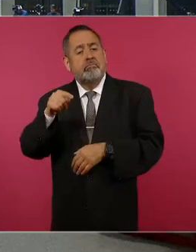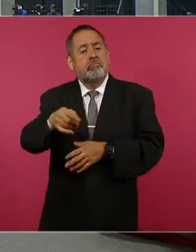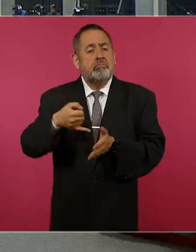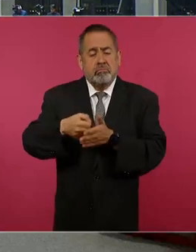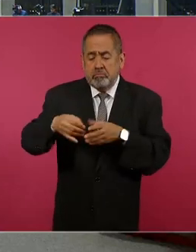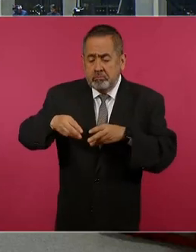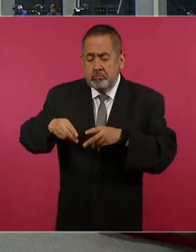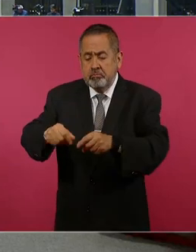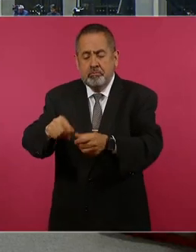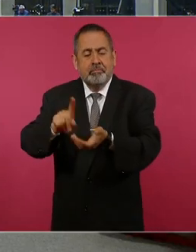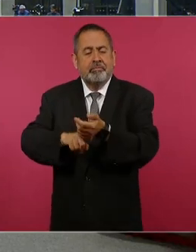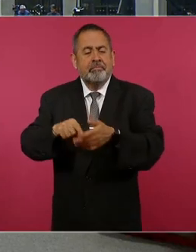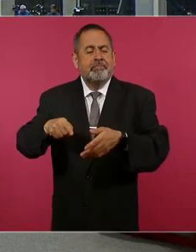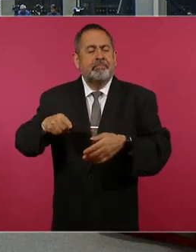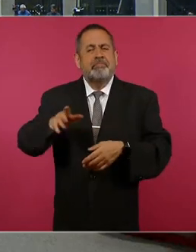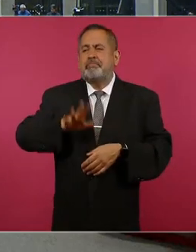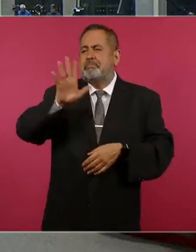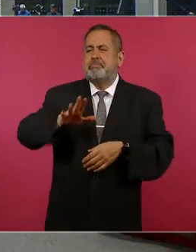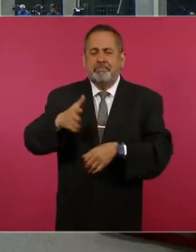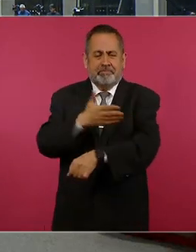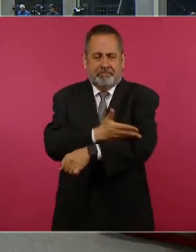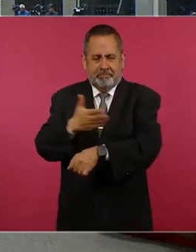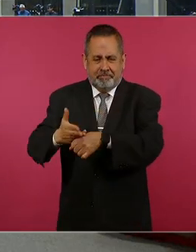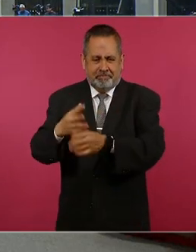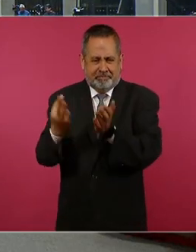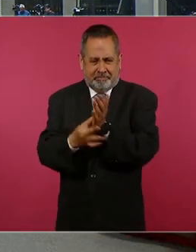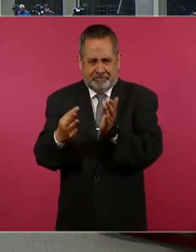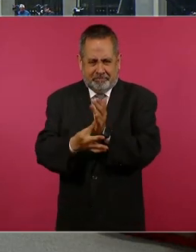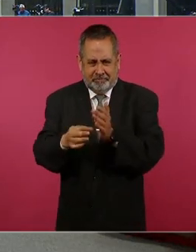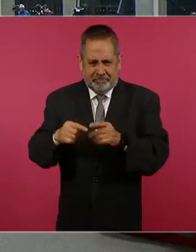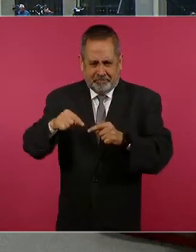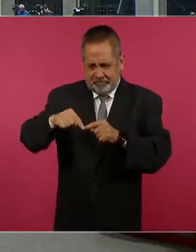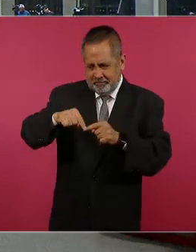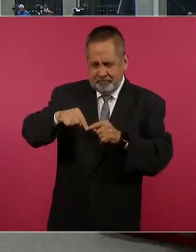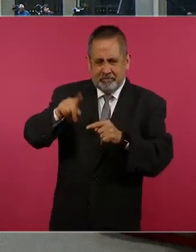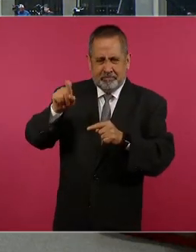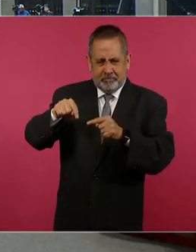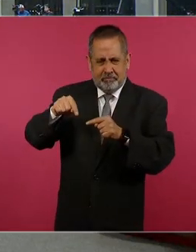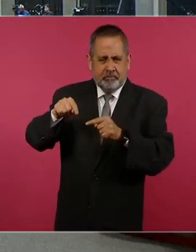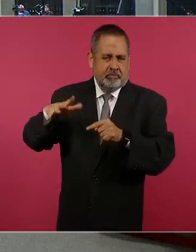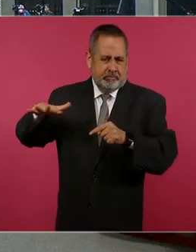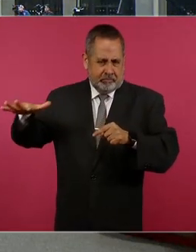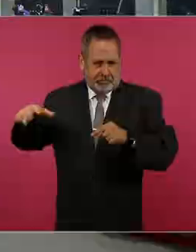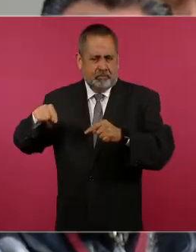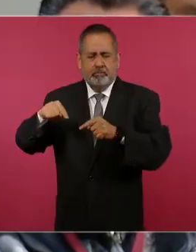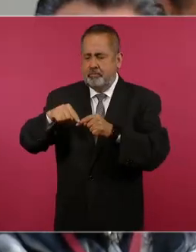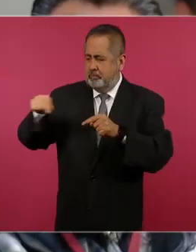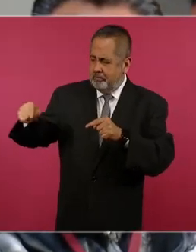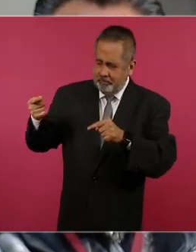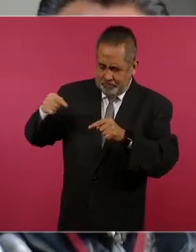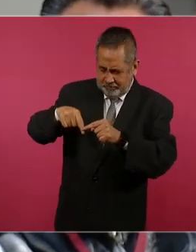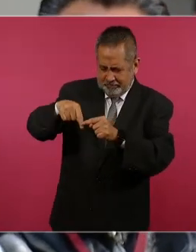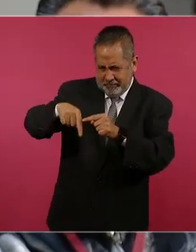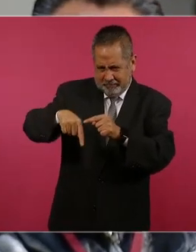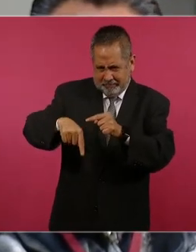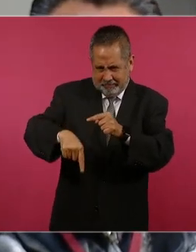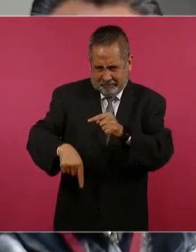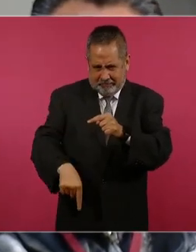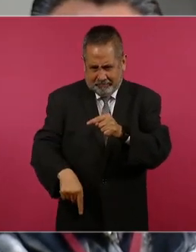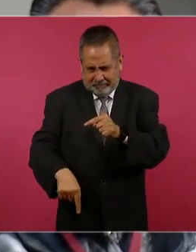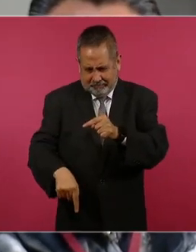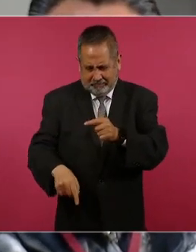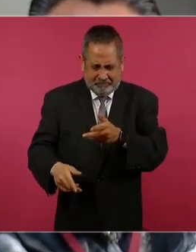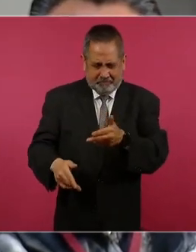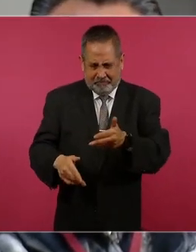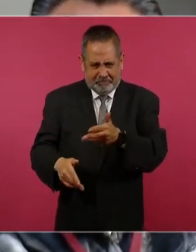unas varas de metal con agua de mar y digamos que llamar